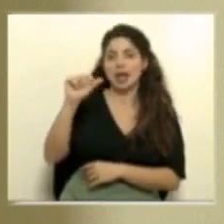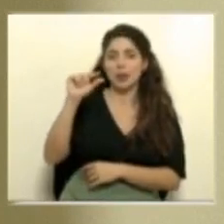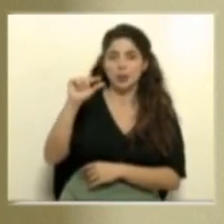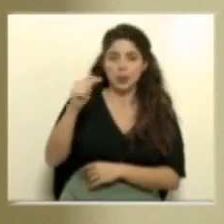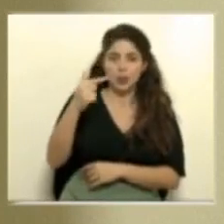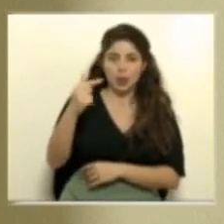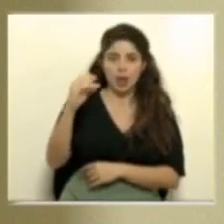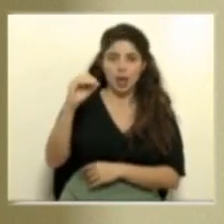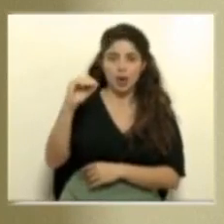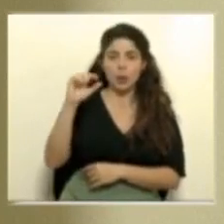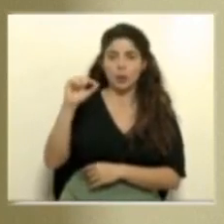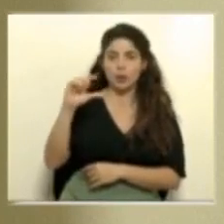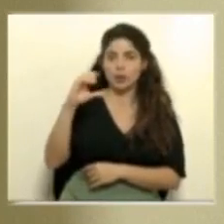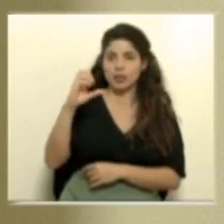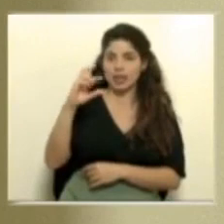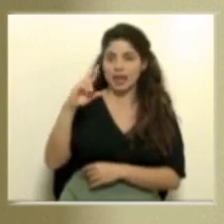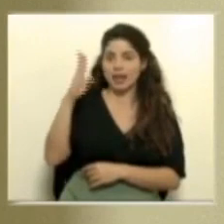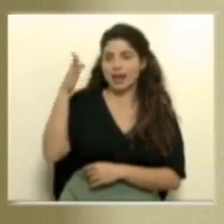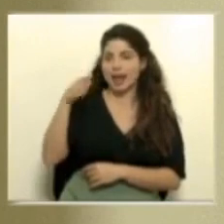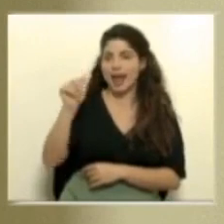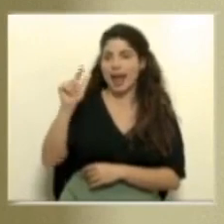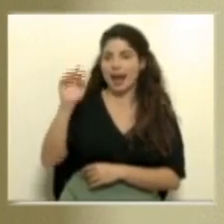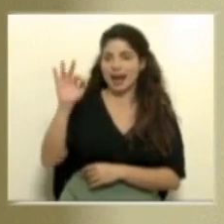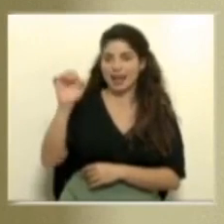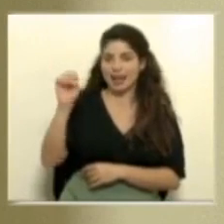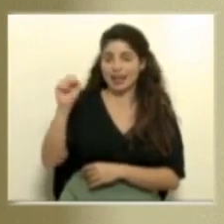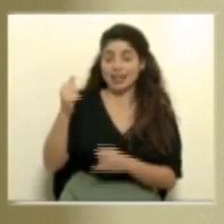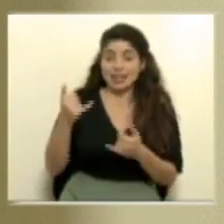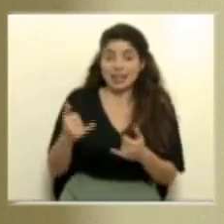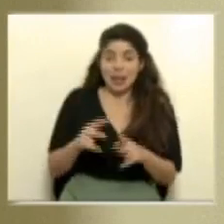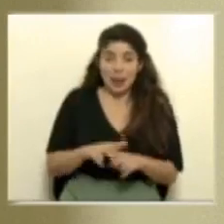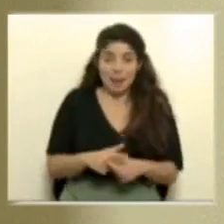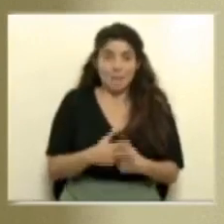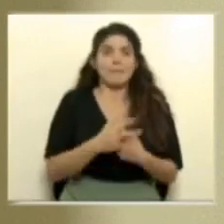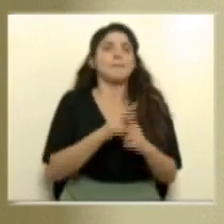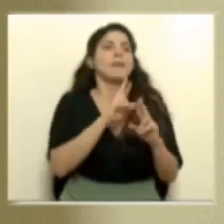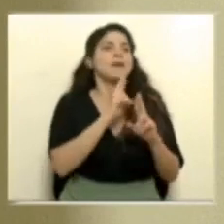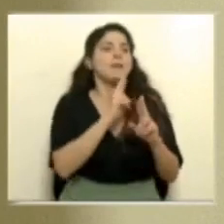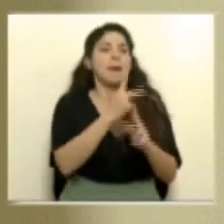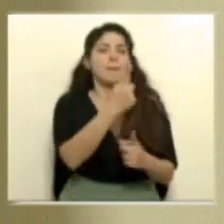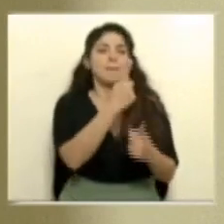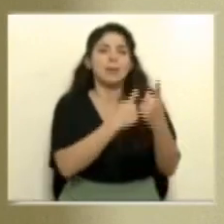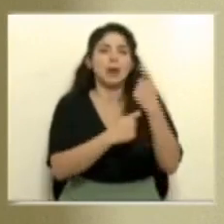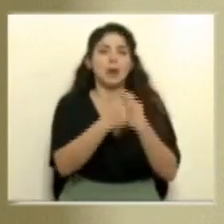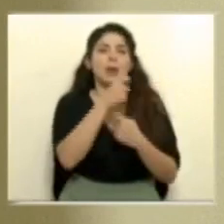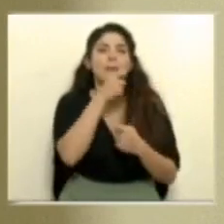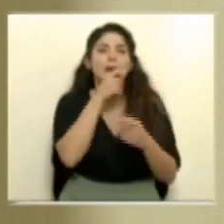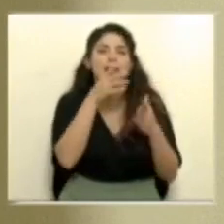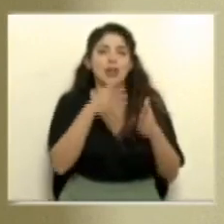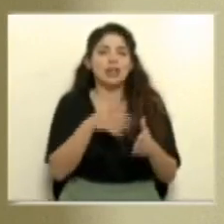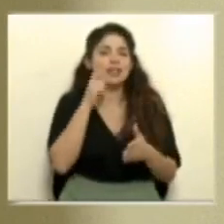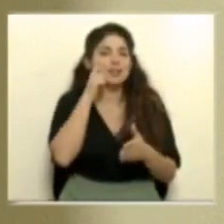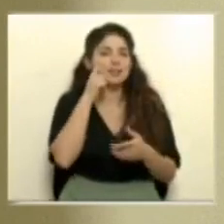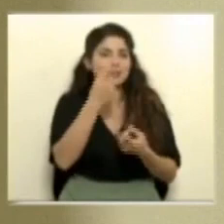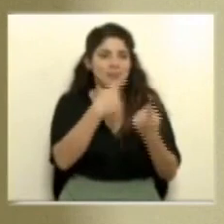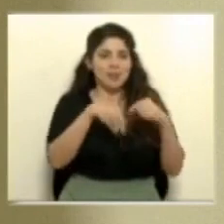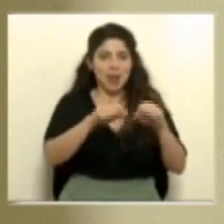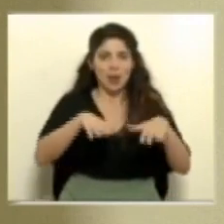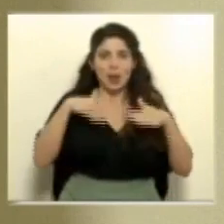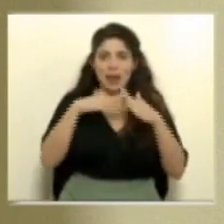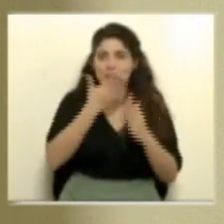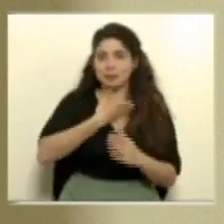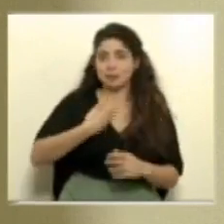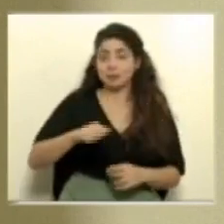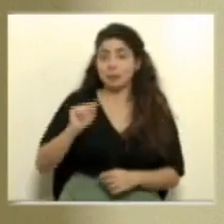alertas. Iniciamos con el periodo de consultas de los colegas que se encuentran de manera presencial en el auditorio de Casa Presidencial. El primer